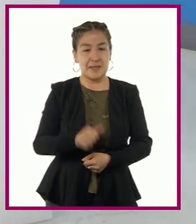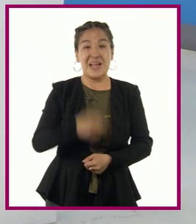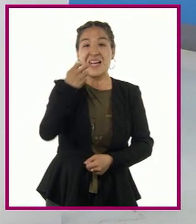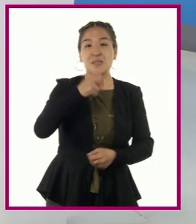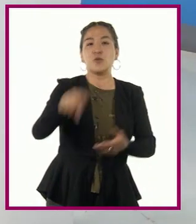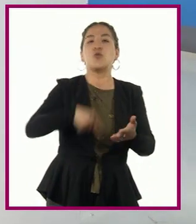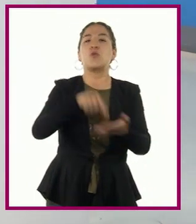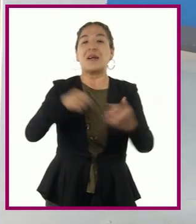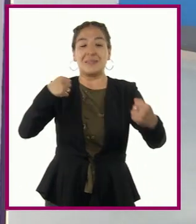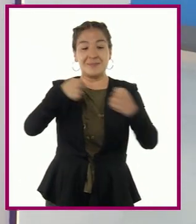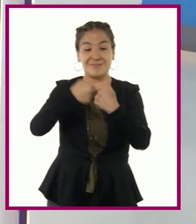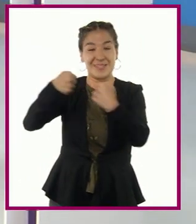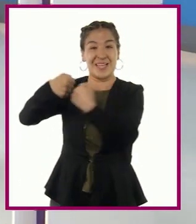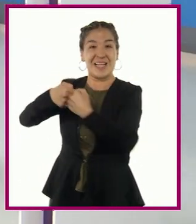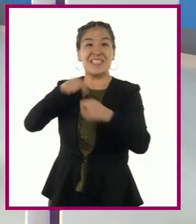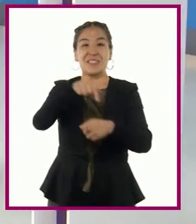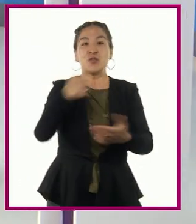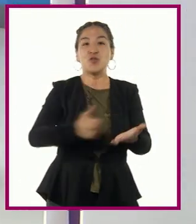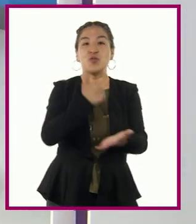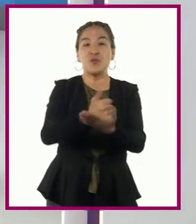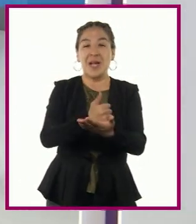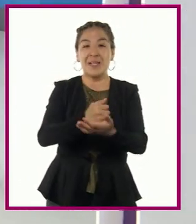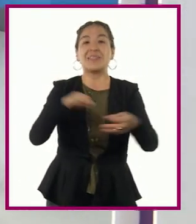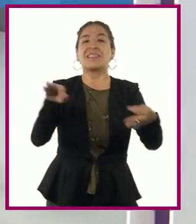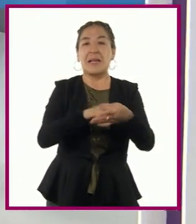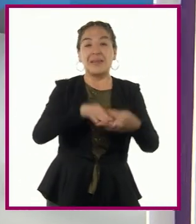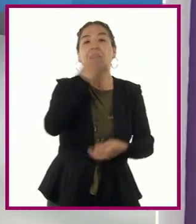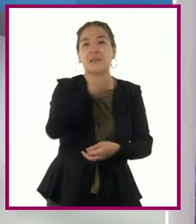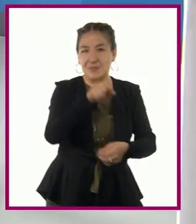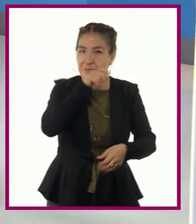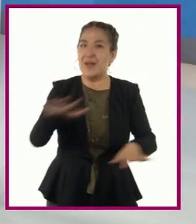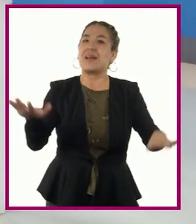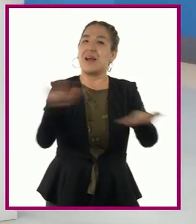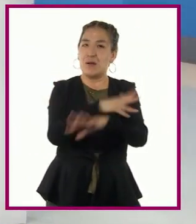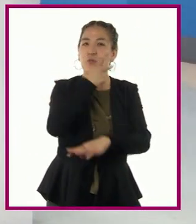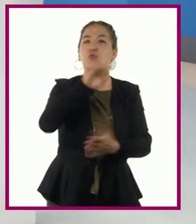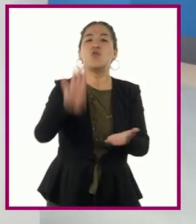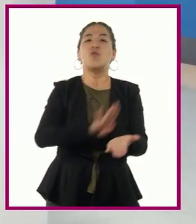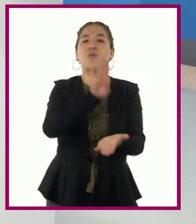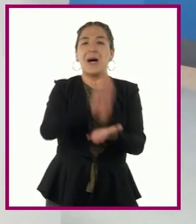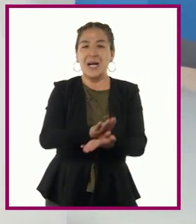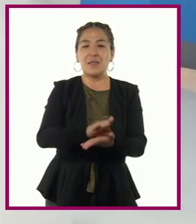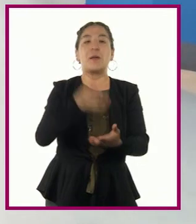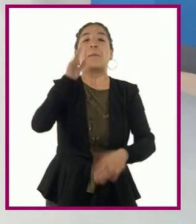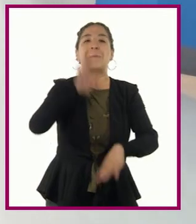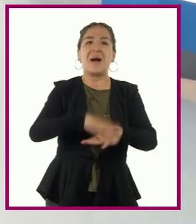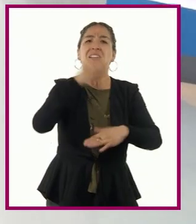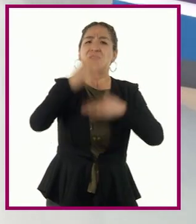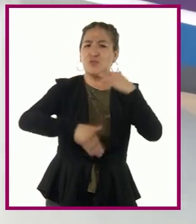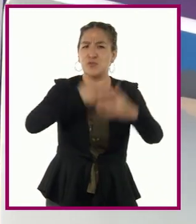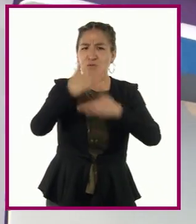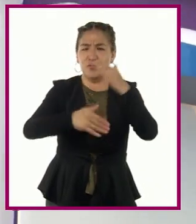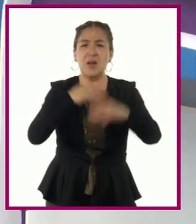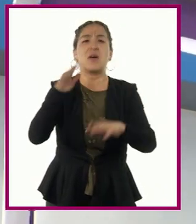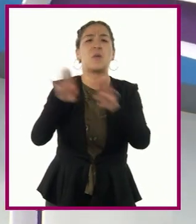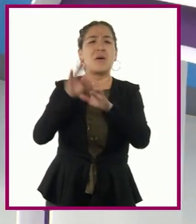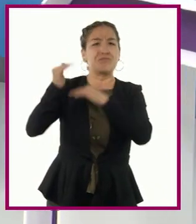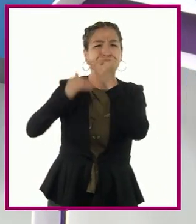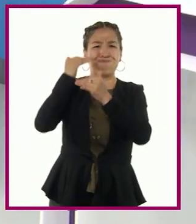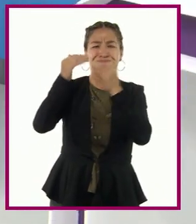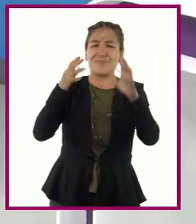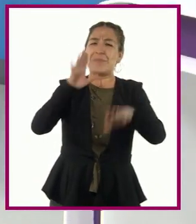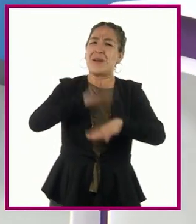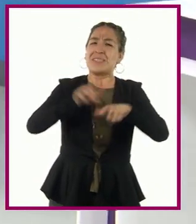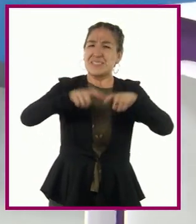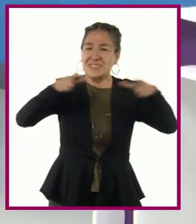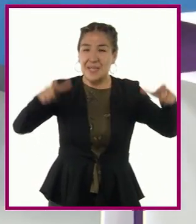ciudades también tuvieron cambios debido a la expansión de los barrios que habían crecido de manera desordenada. Ante esta